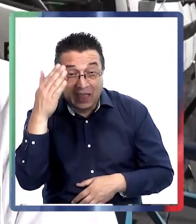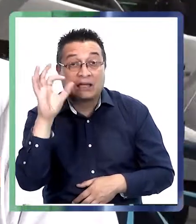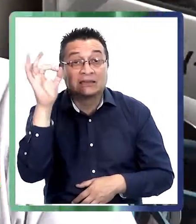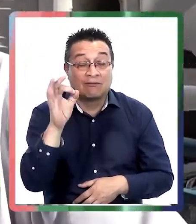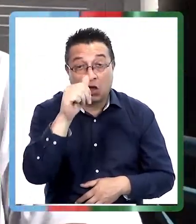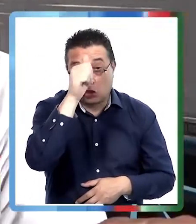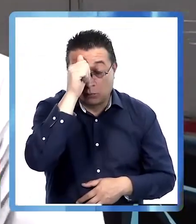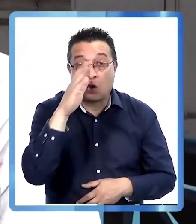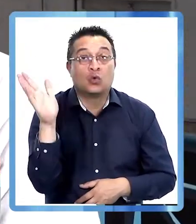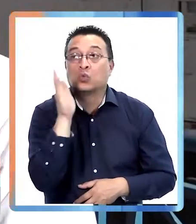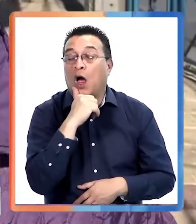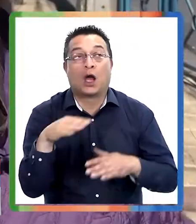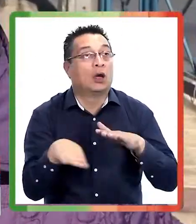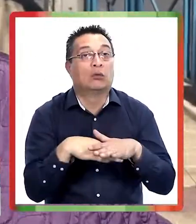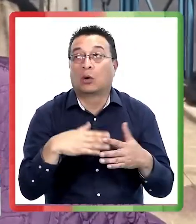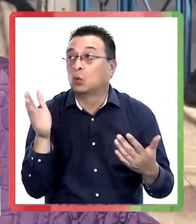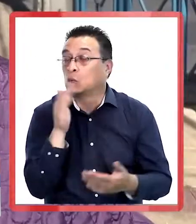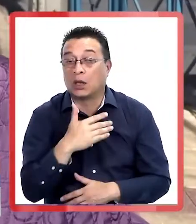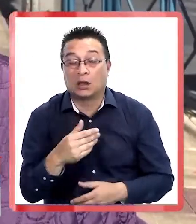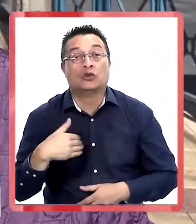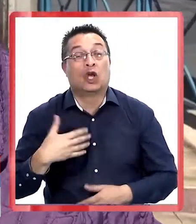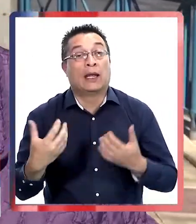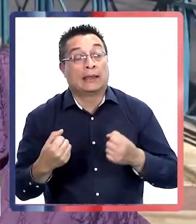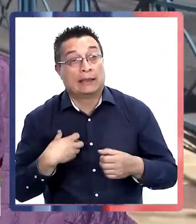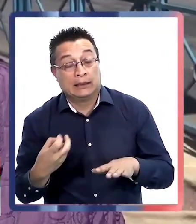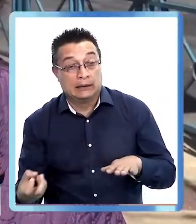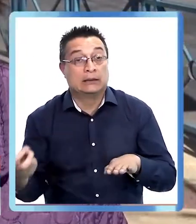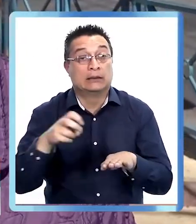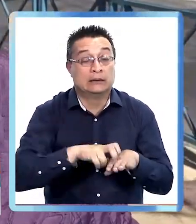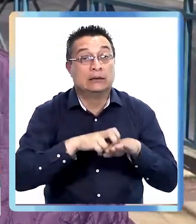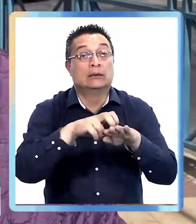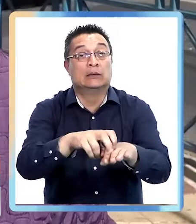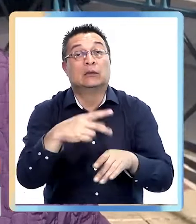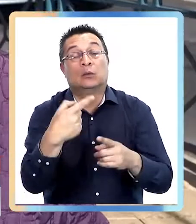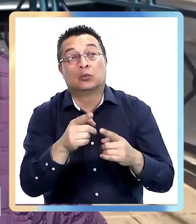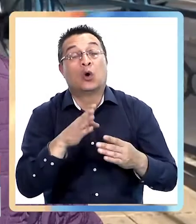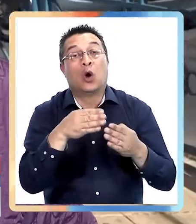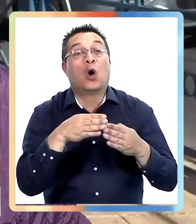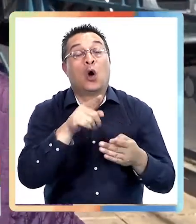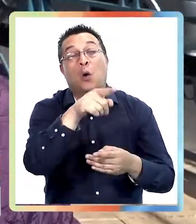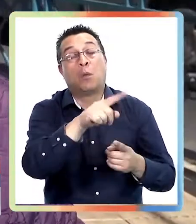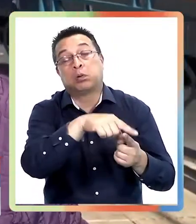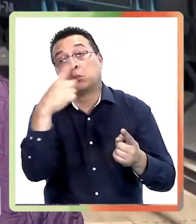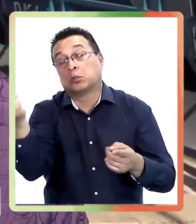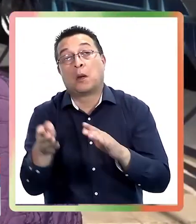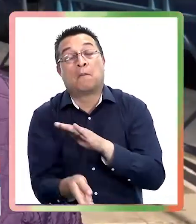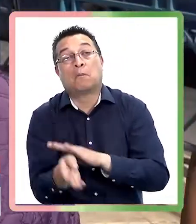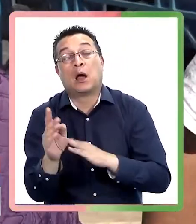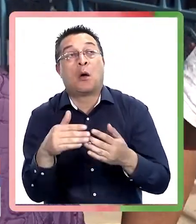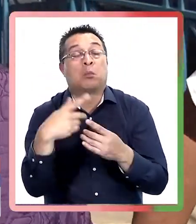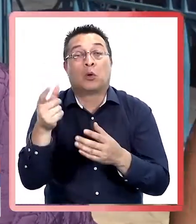sábados y domingos, no hay locomoción. Cuando uno quiere tomar como así del puerto para irlos